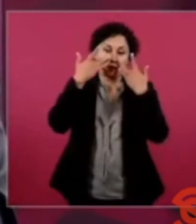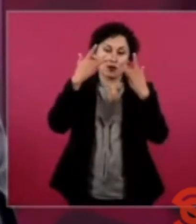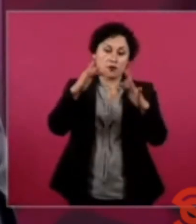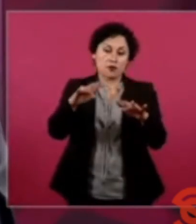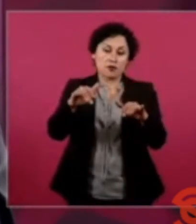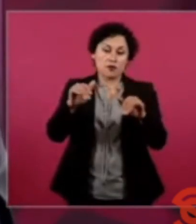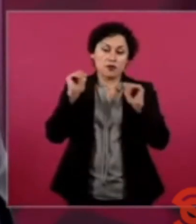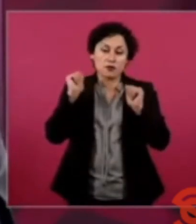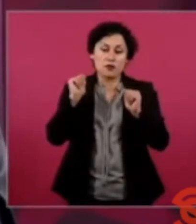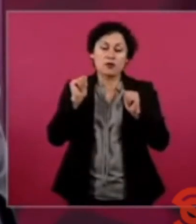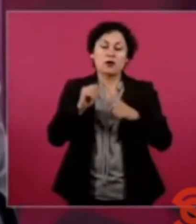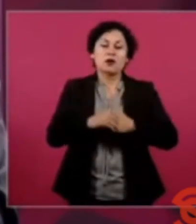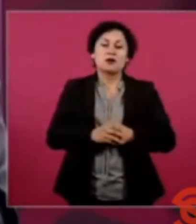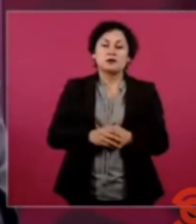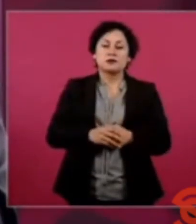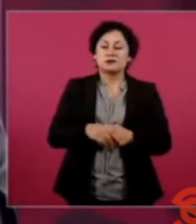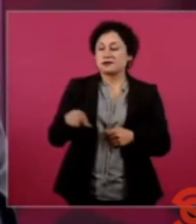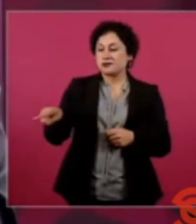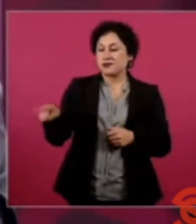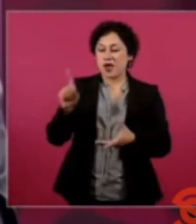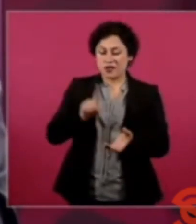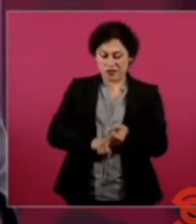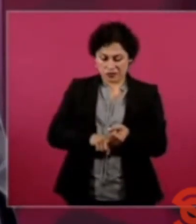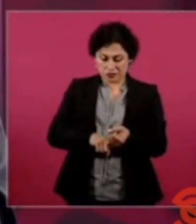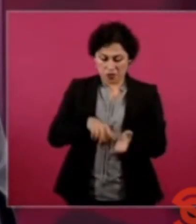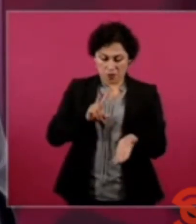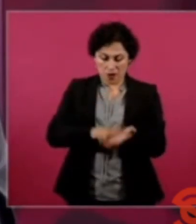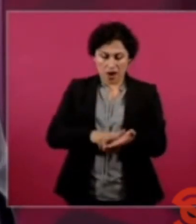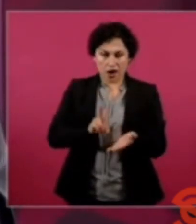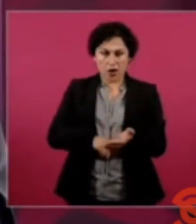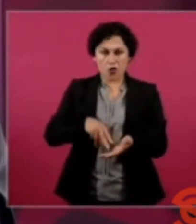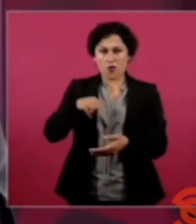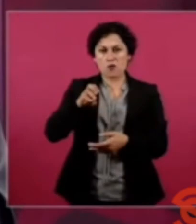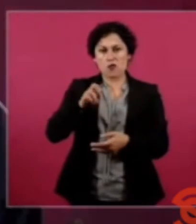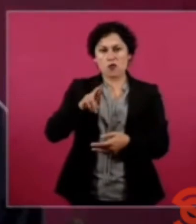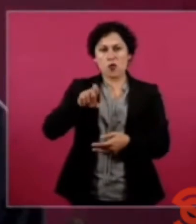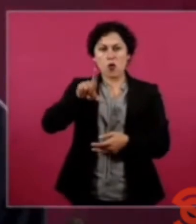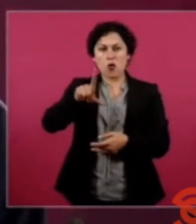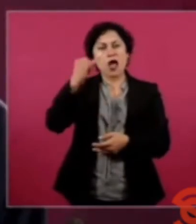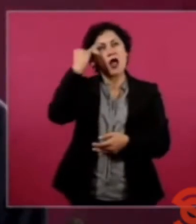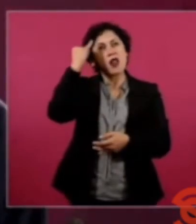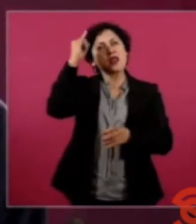a sus principios, a sus ideales,